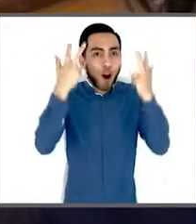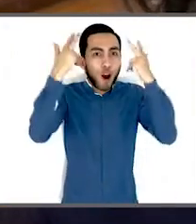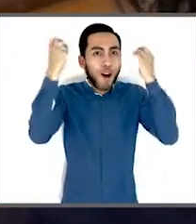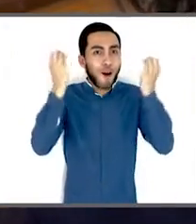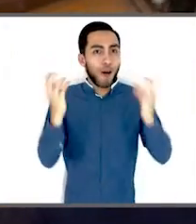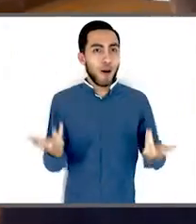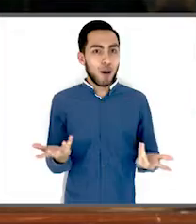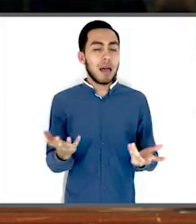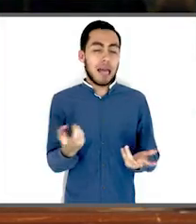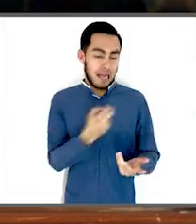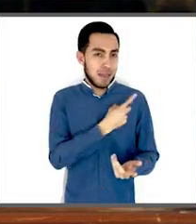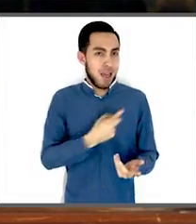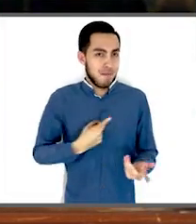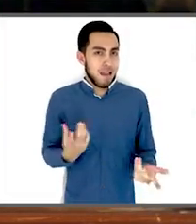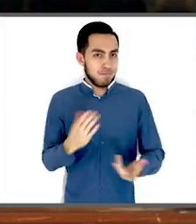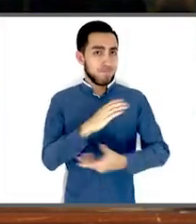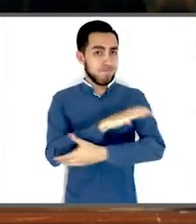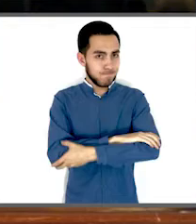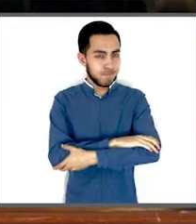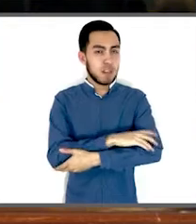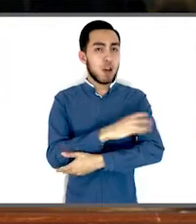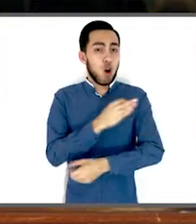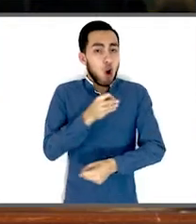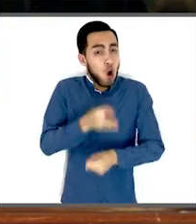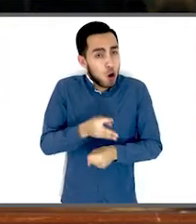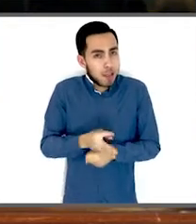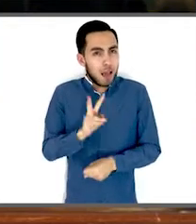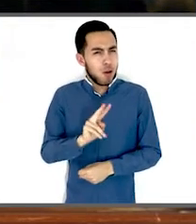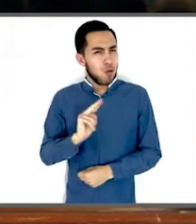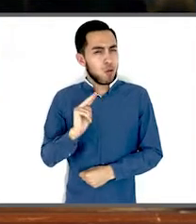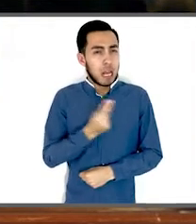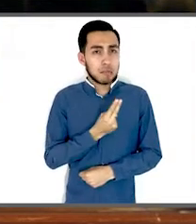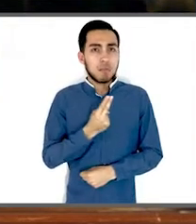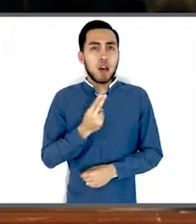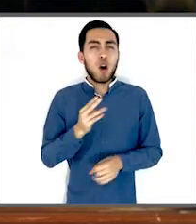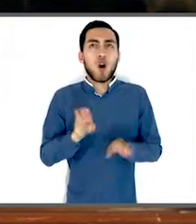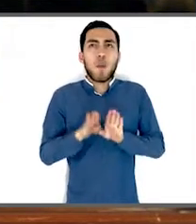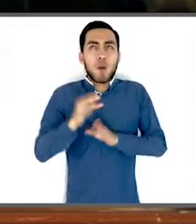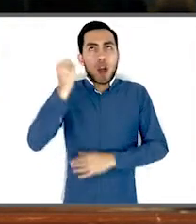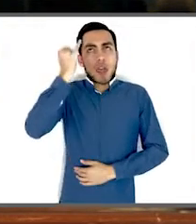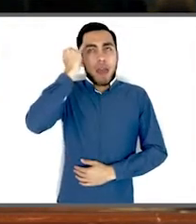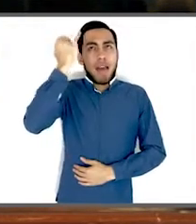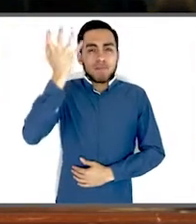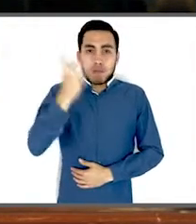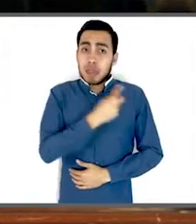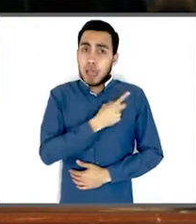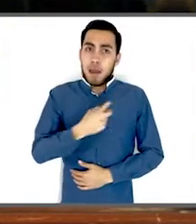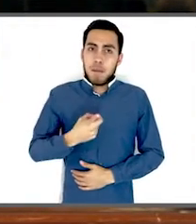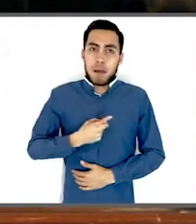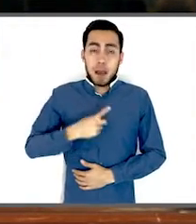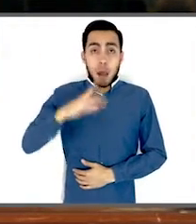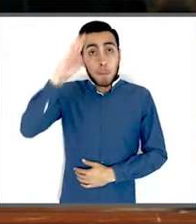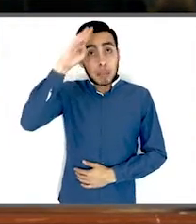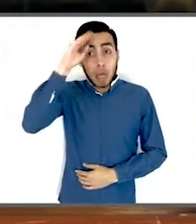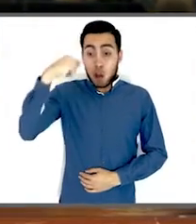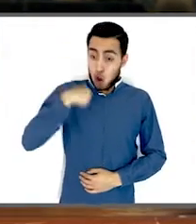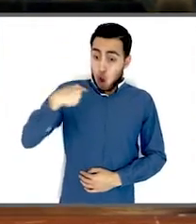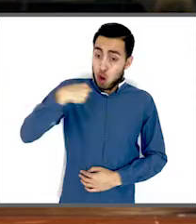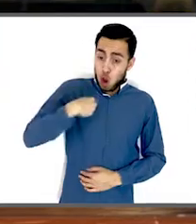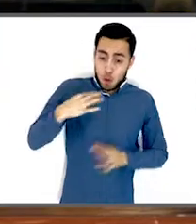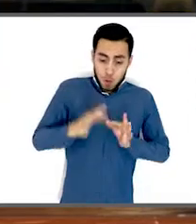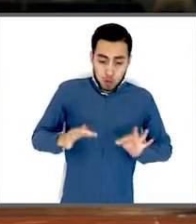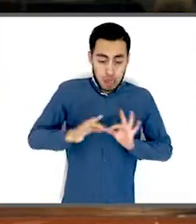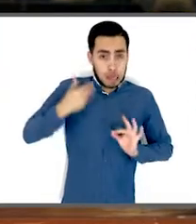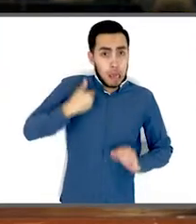pues está cerrado. Debemos de ser solidarios todos en este momento. Una nueva lógica es dejar